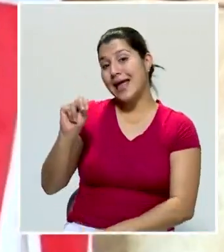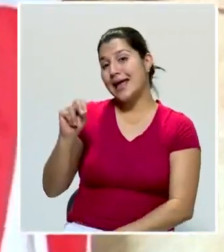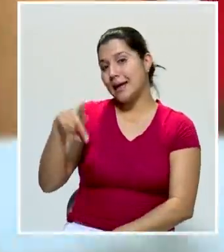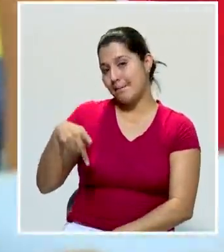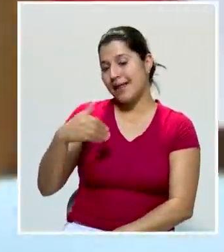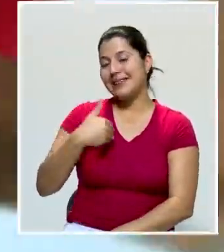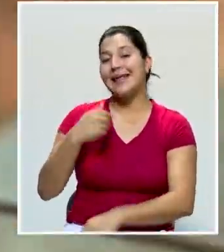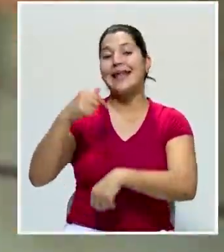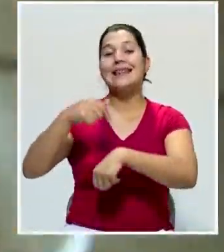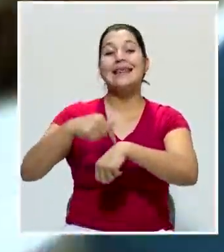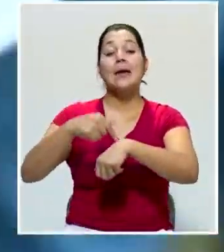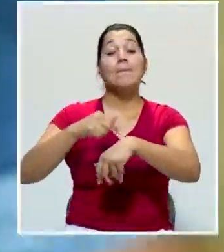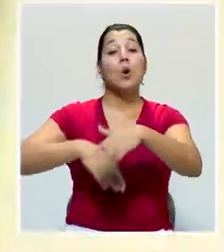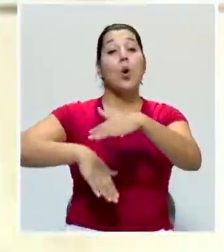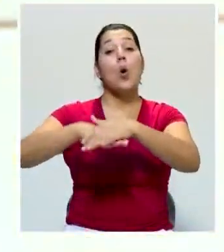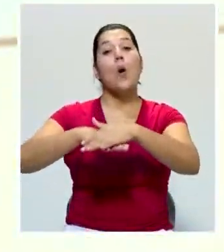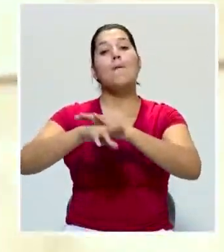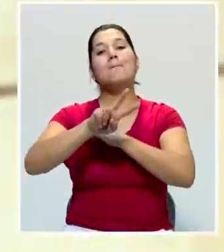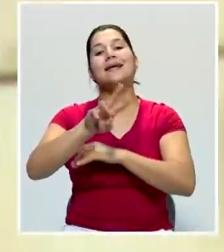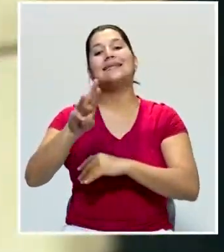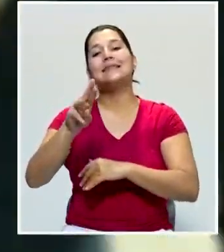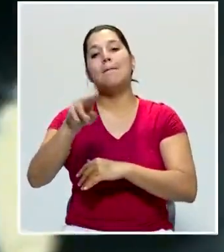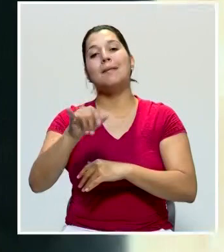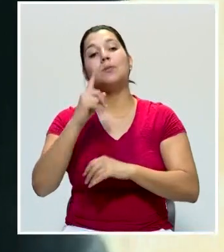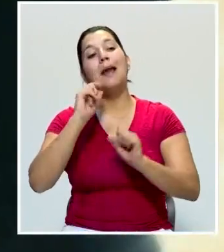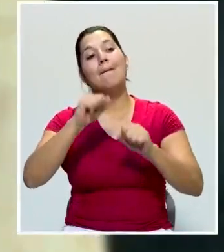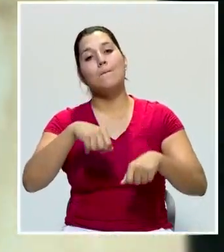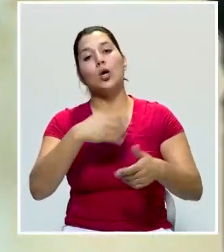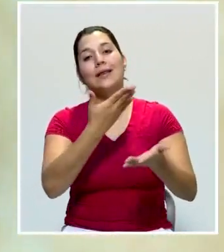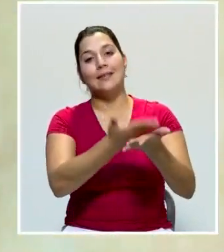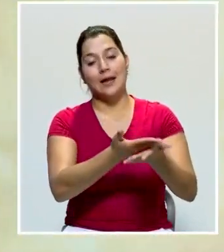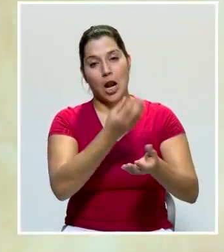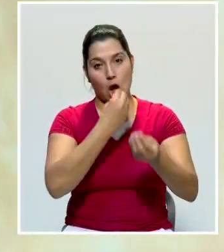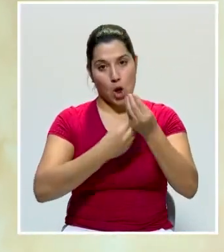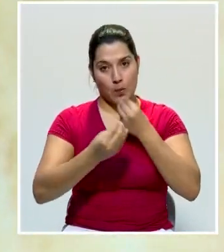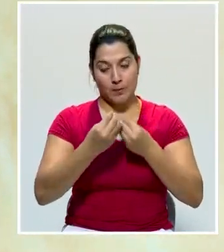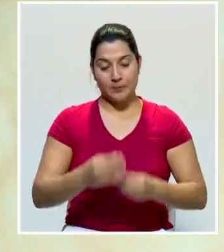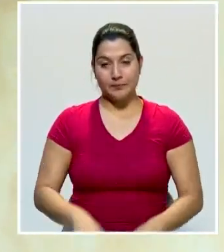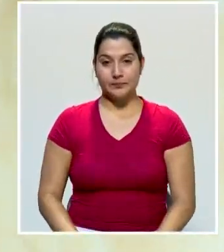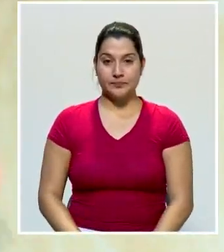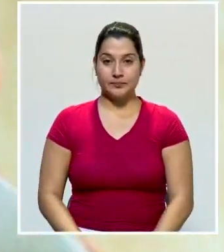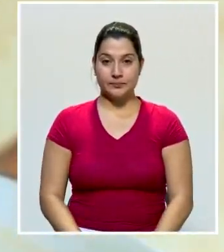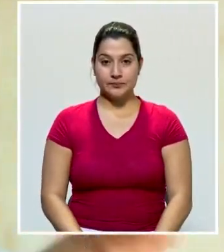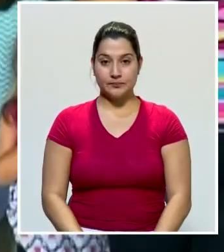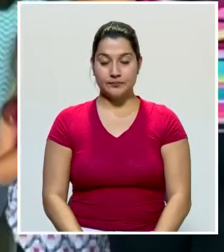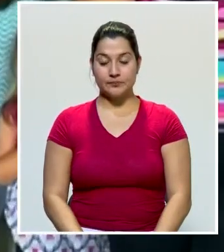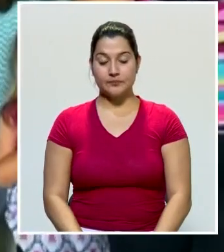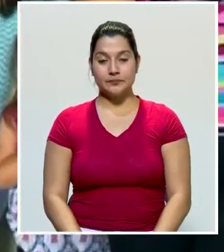el martes 26 de mayo para entregar los productos.